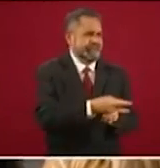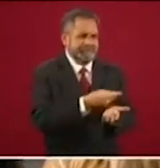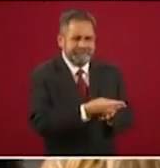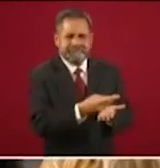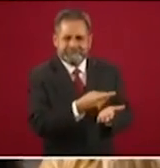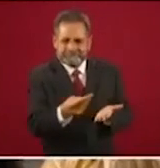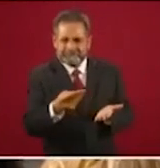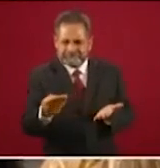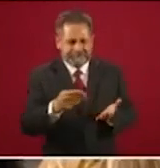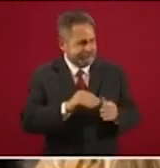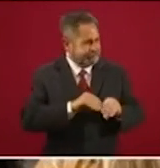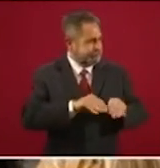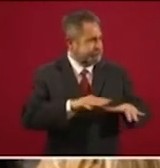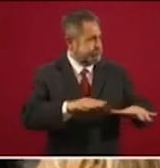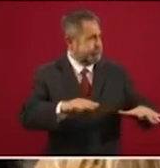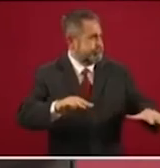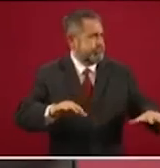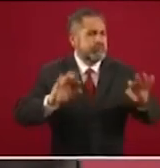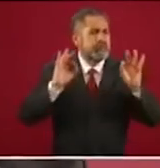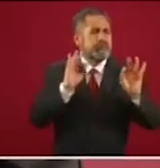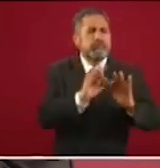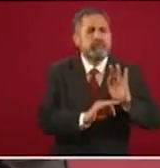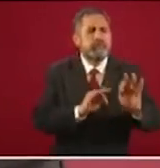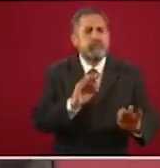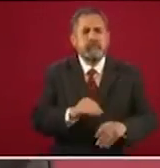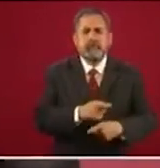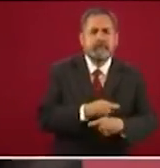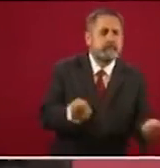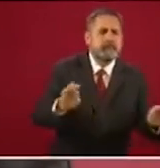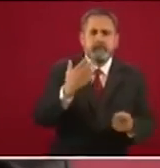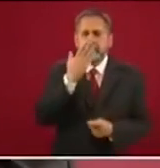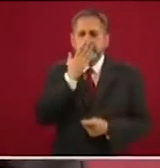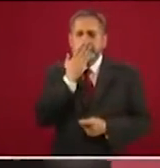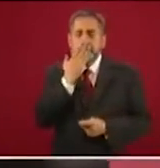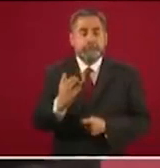demanda, y lo tercero es que a